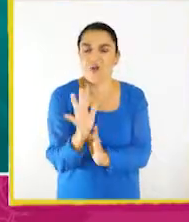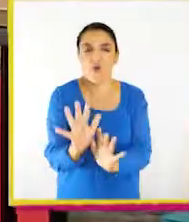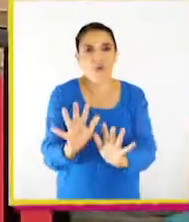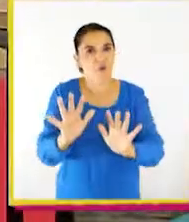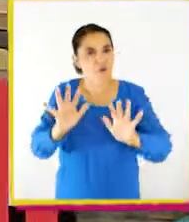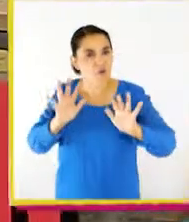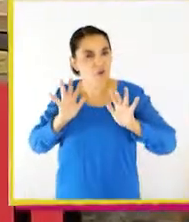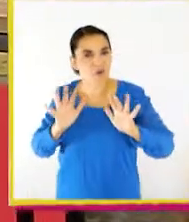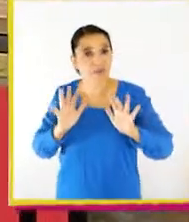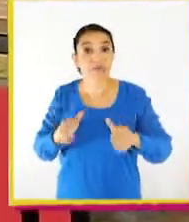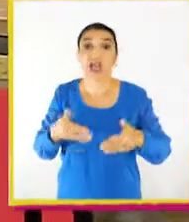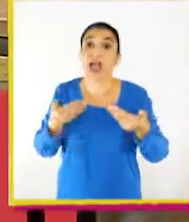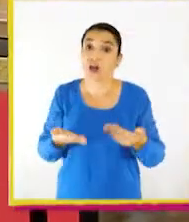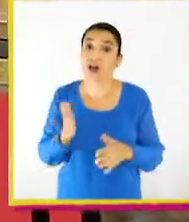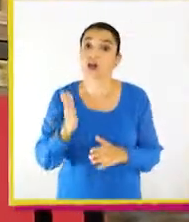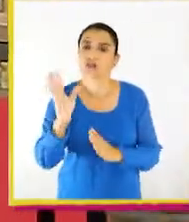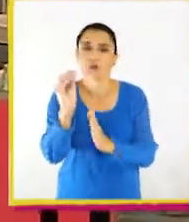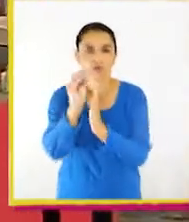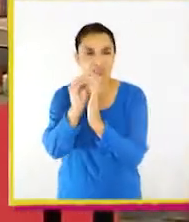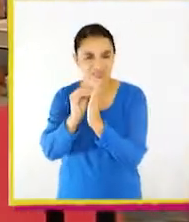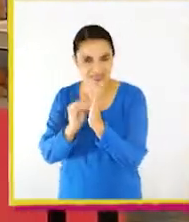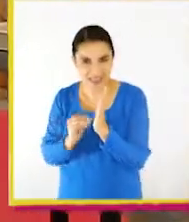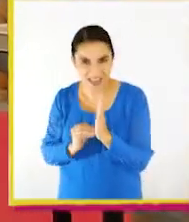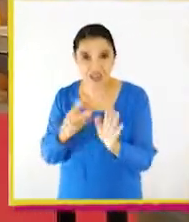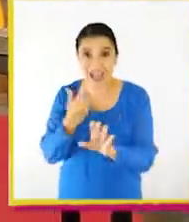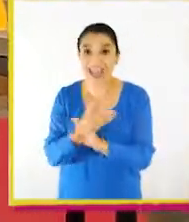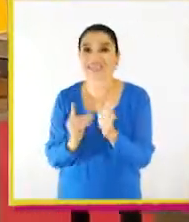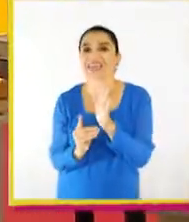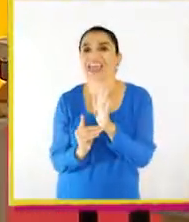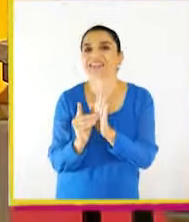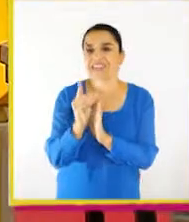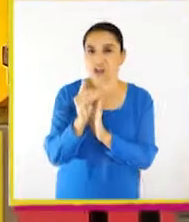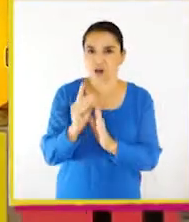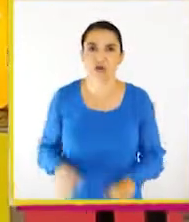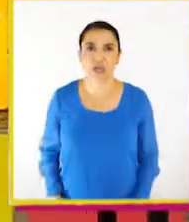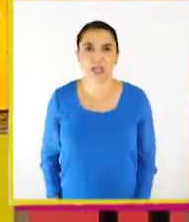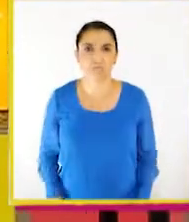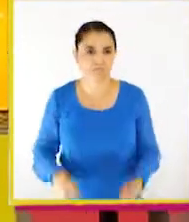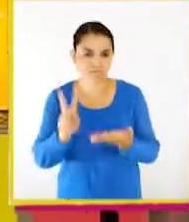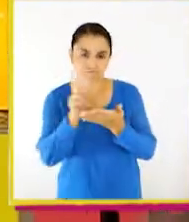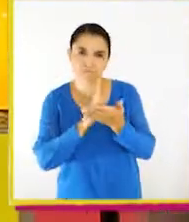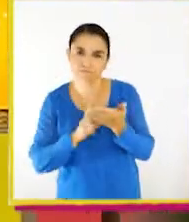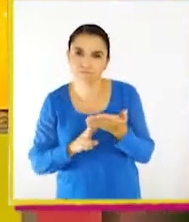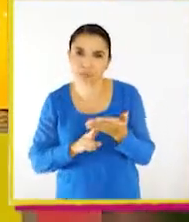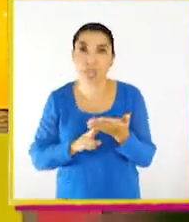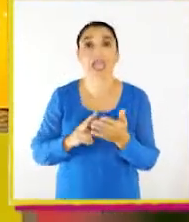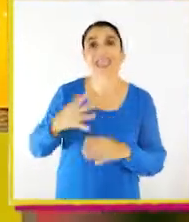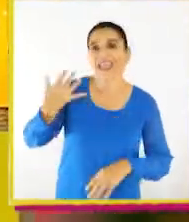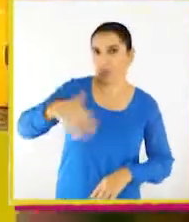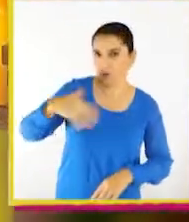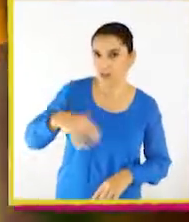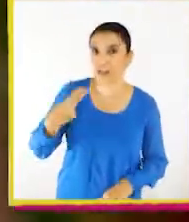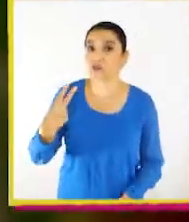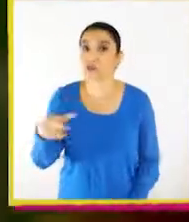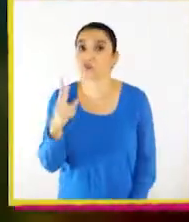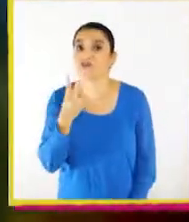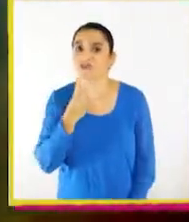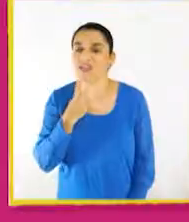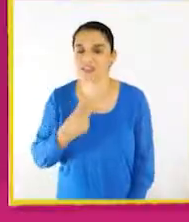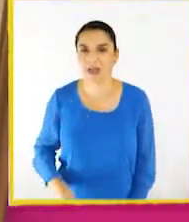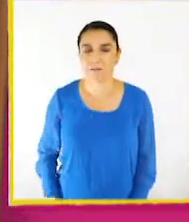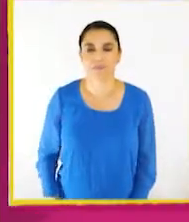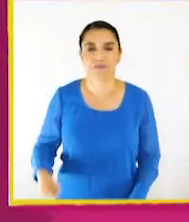¡Alucinante! Ahora seguimos con los datos que nos entregan en el desarrollo, el cual nos cuenta sobre cosas importantes de la